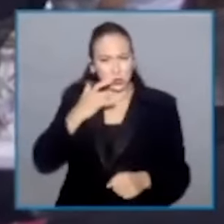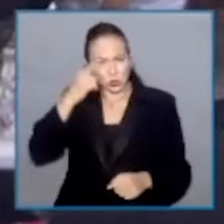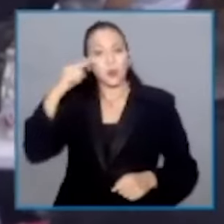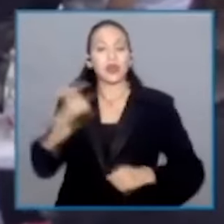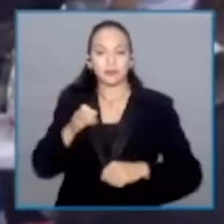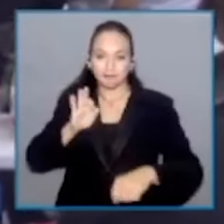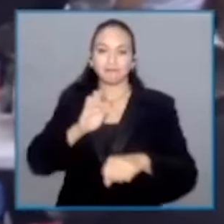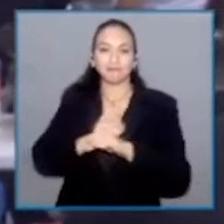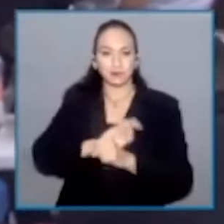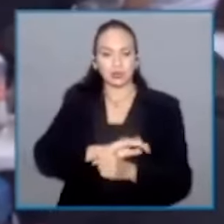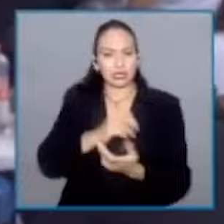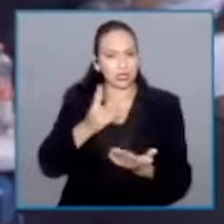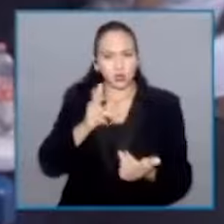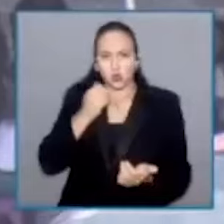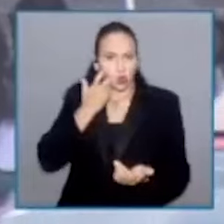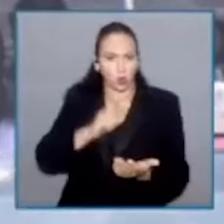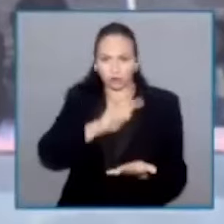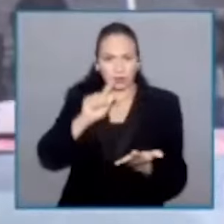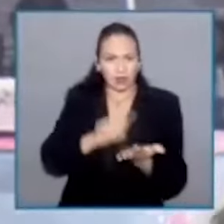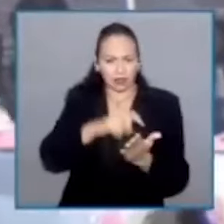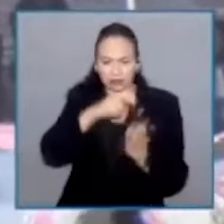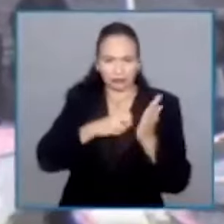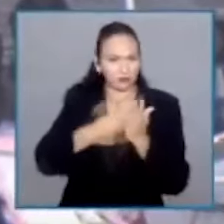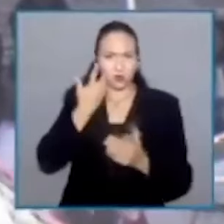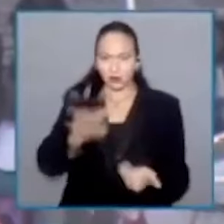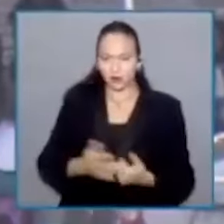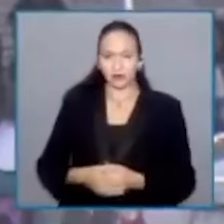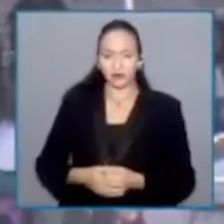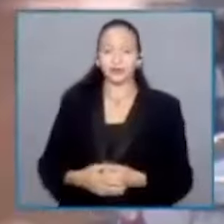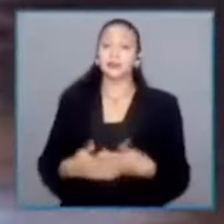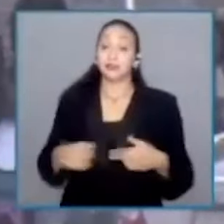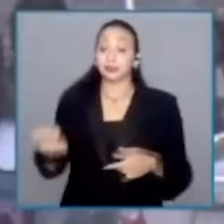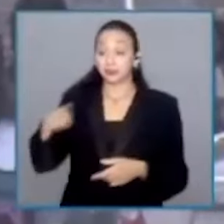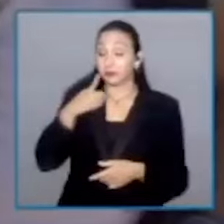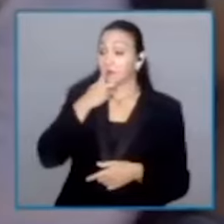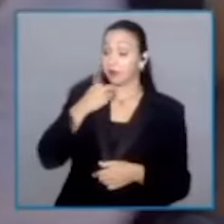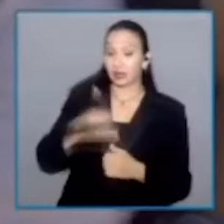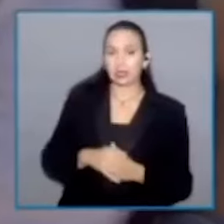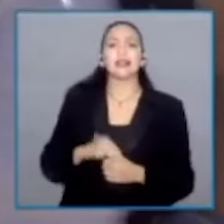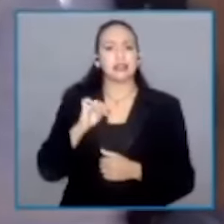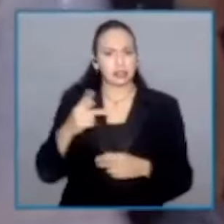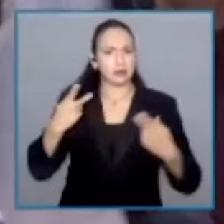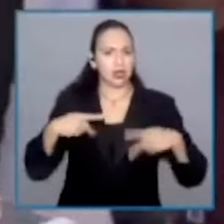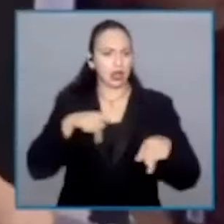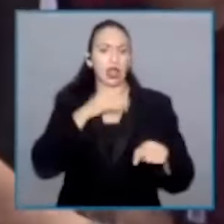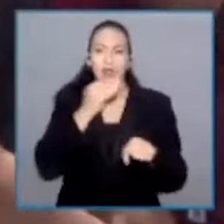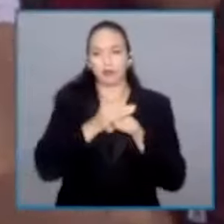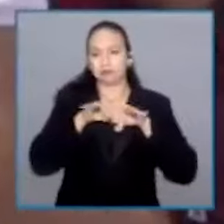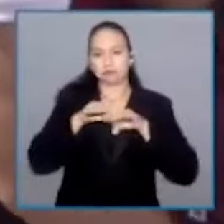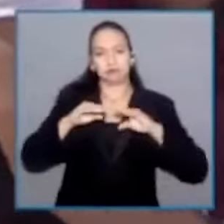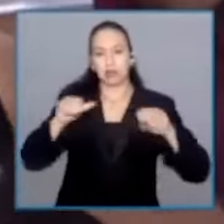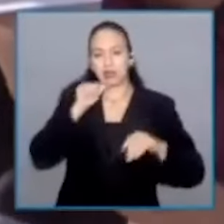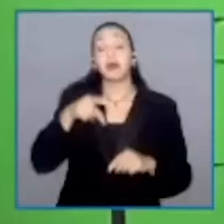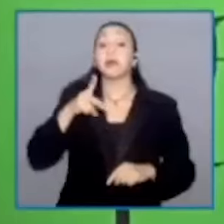definitivamente al Poder Judicial de la Federación. Ellos reiteran que, aunque hay suspensión de actividades jurisdiccionales, se siguen atendiendo